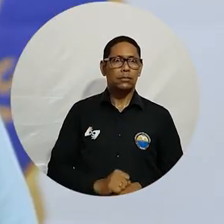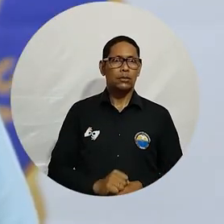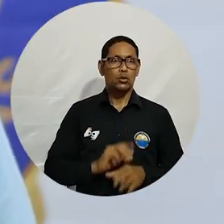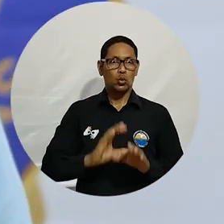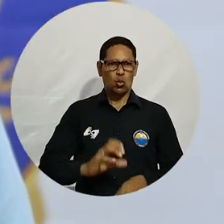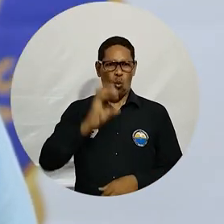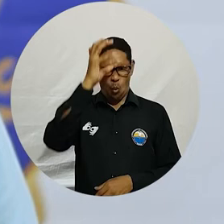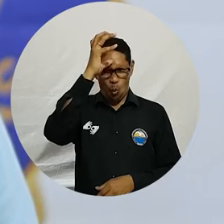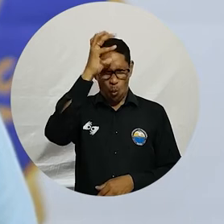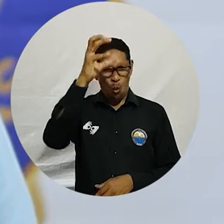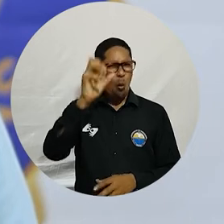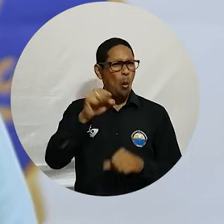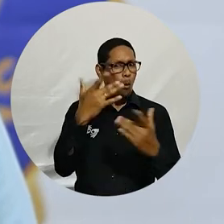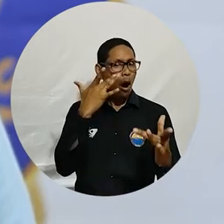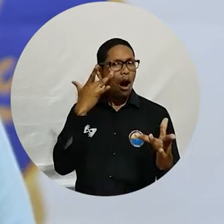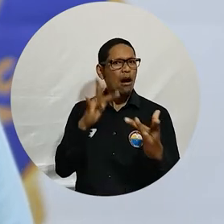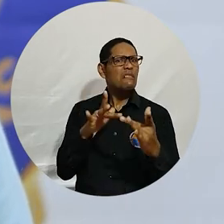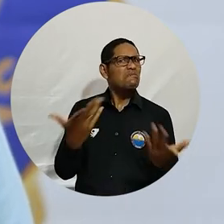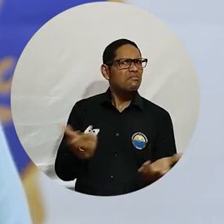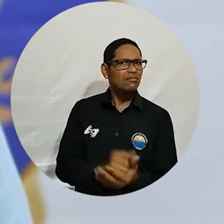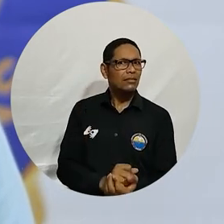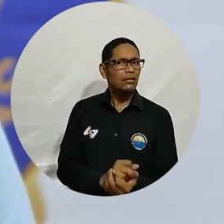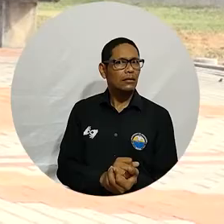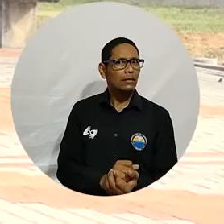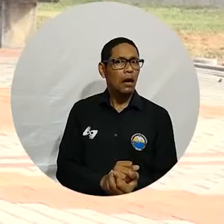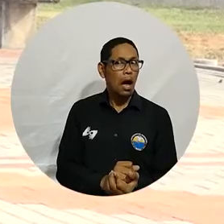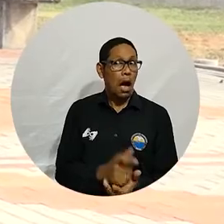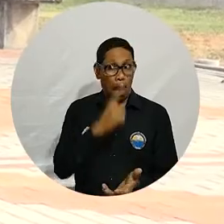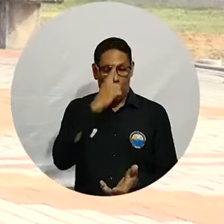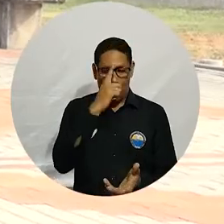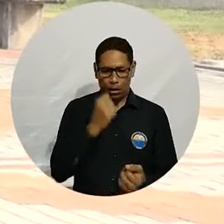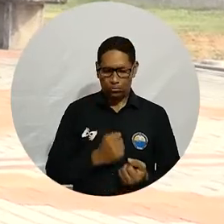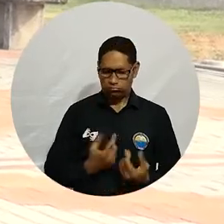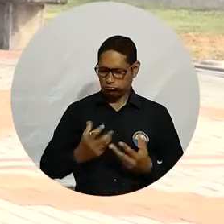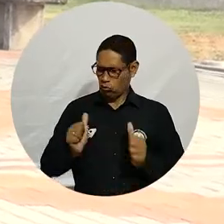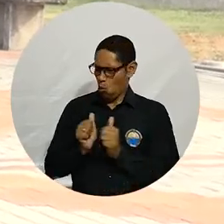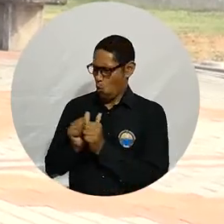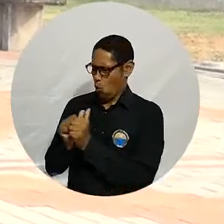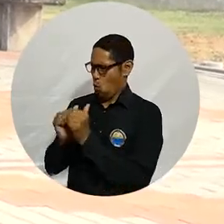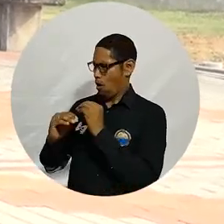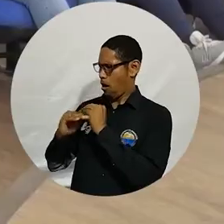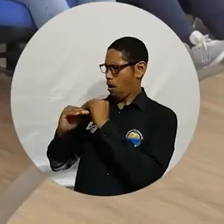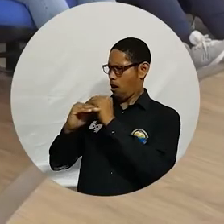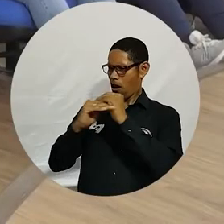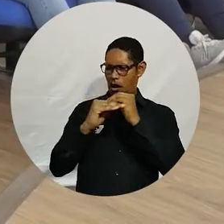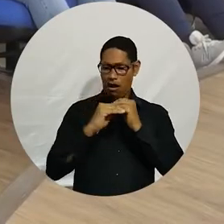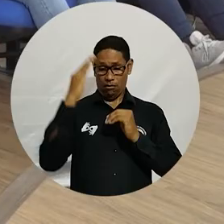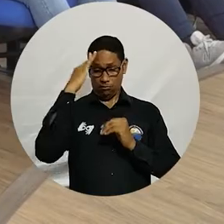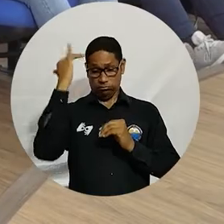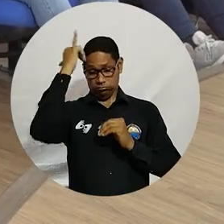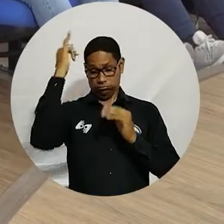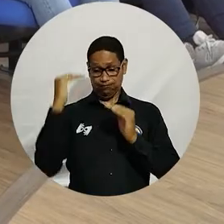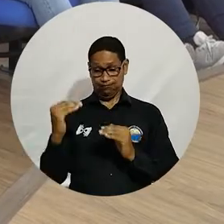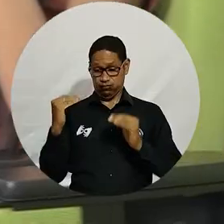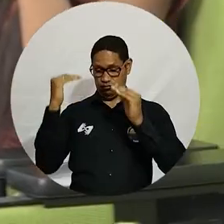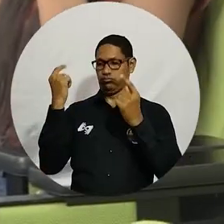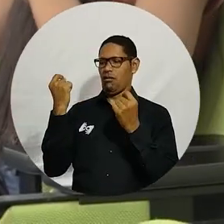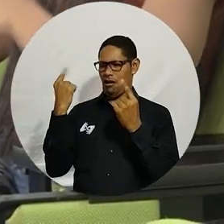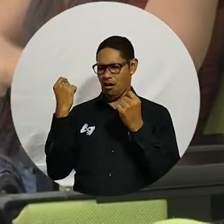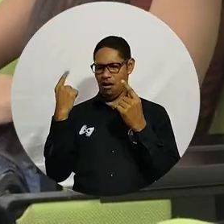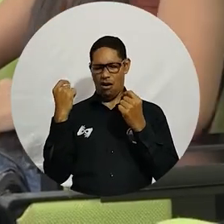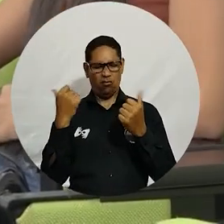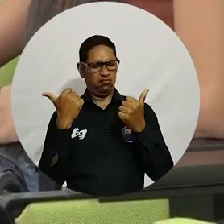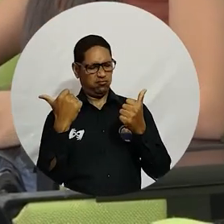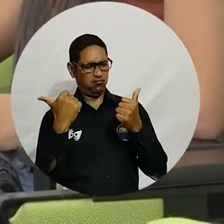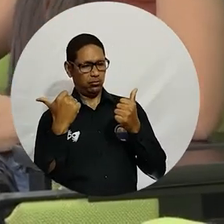y este conocimiento es útil cuando efectivamente no únicamente nuestros pares académicos o